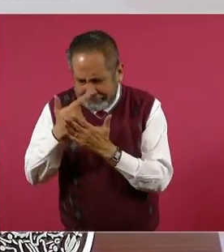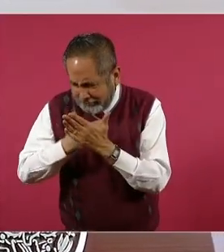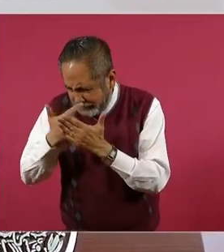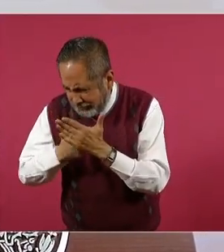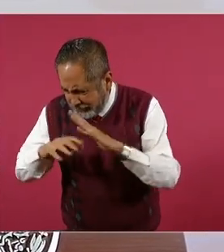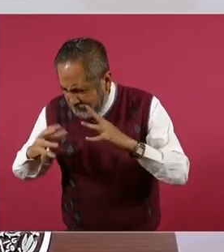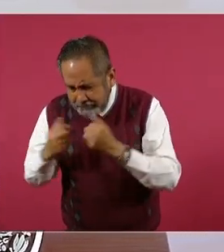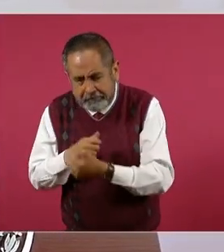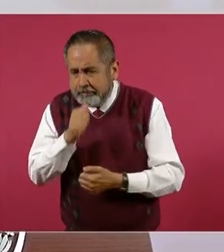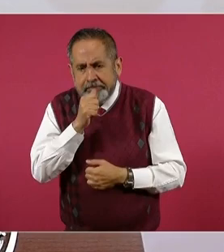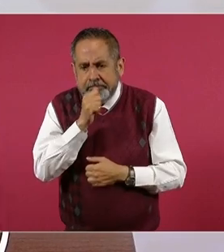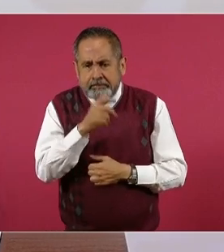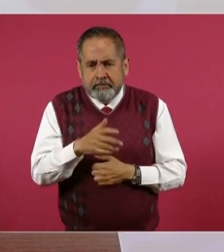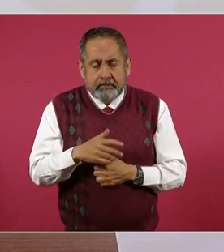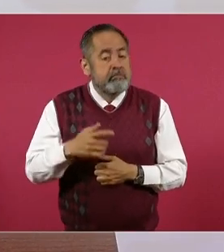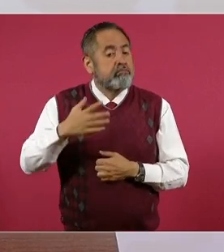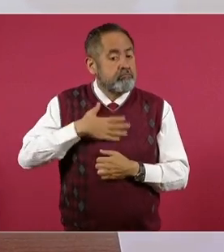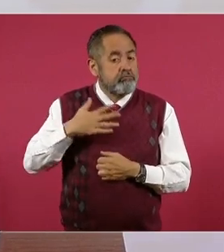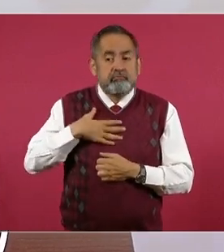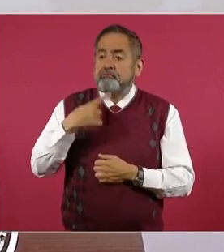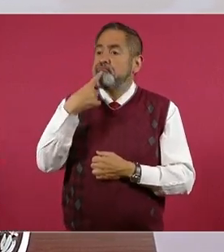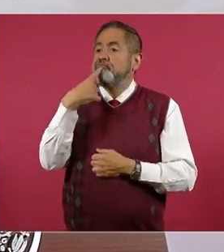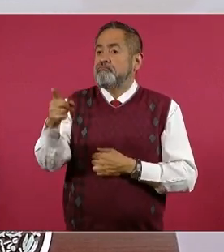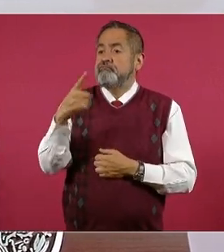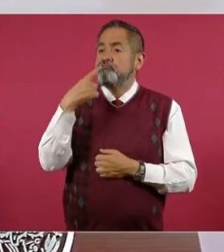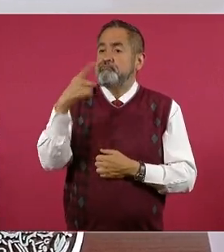porque presentamos recursos